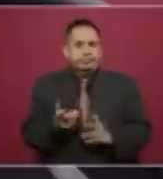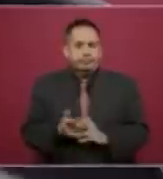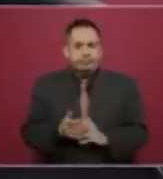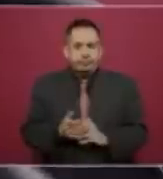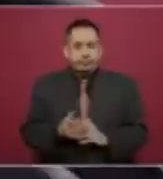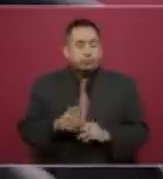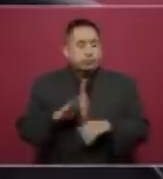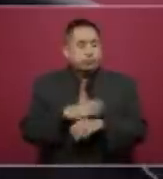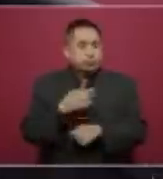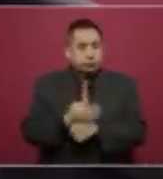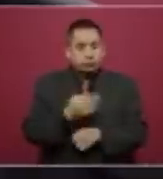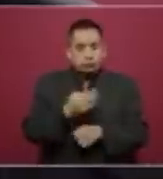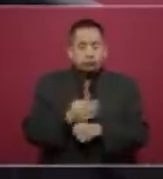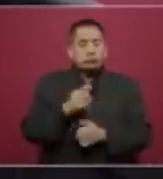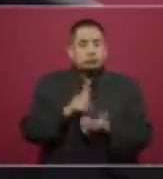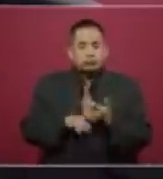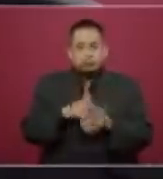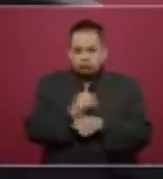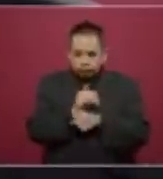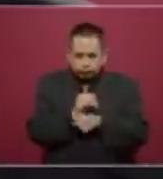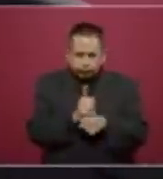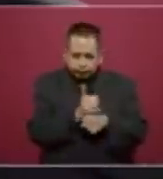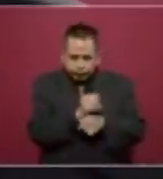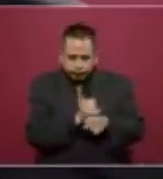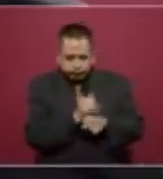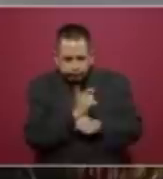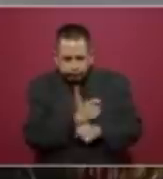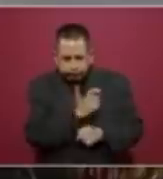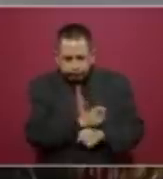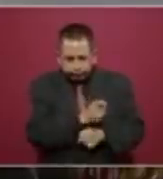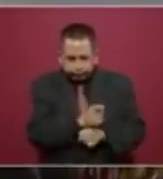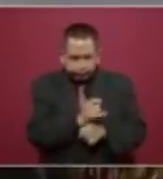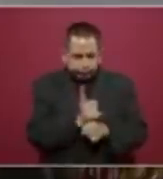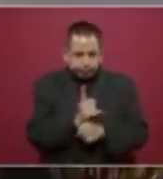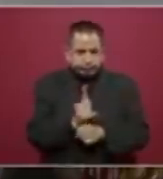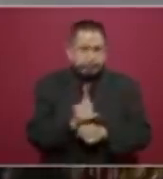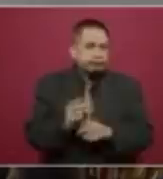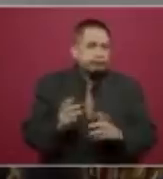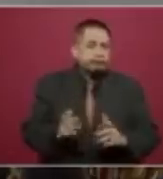están haciendo las investigaciones.